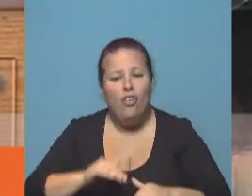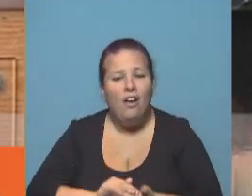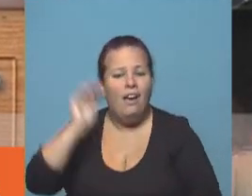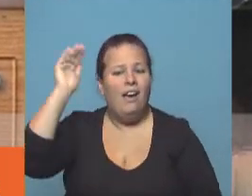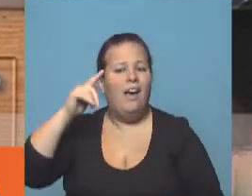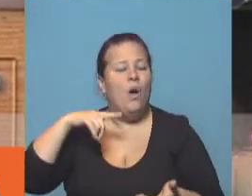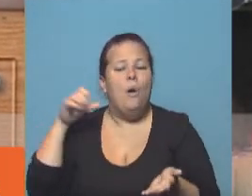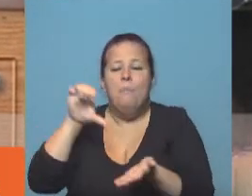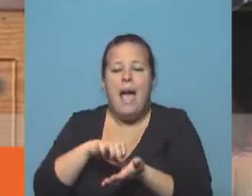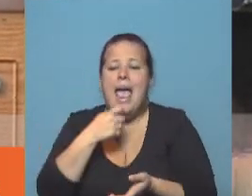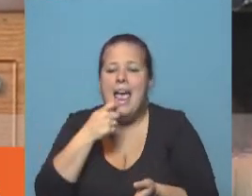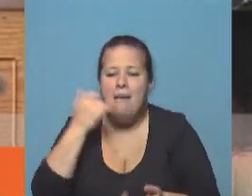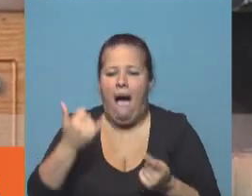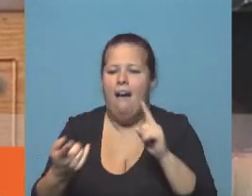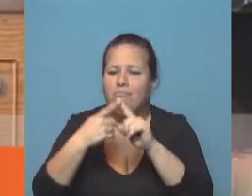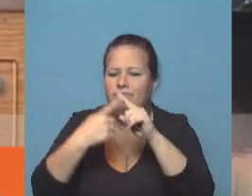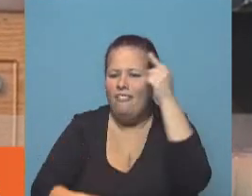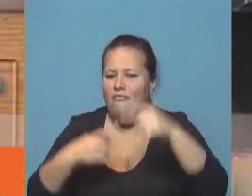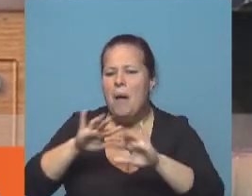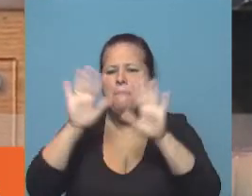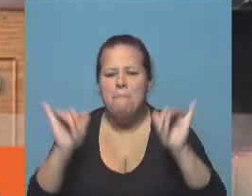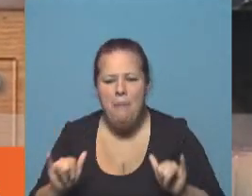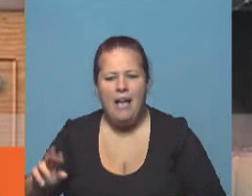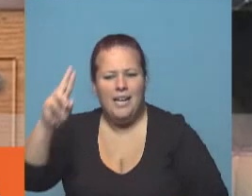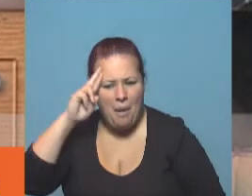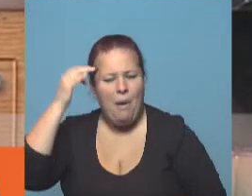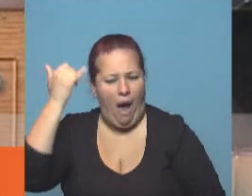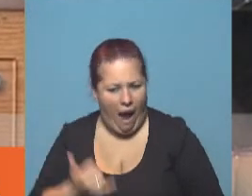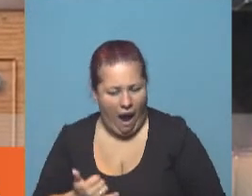una tierra que es ejemplo de convivencia pacífica y